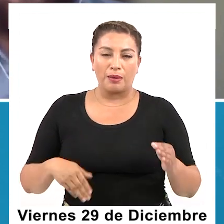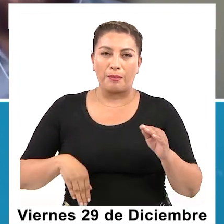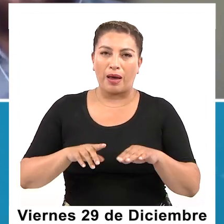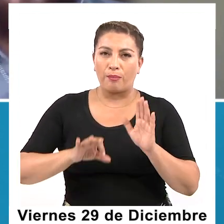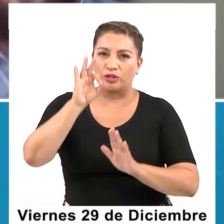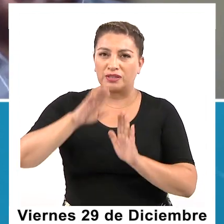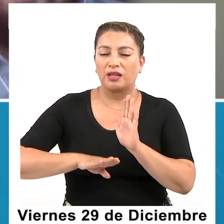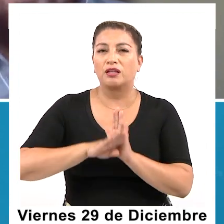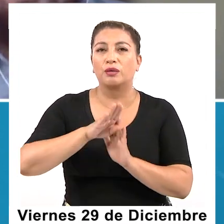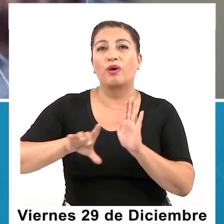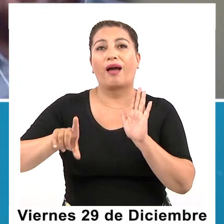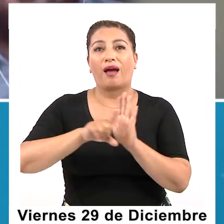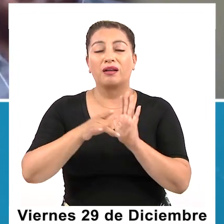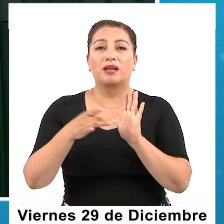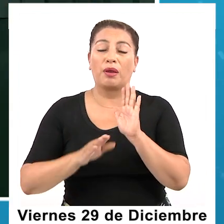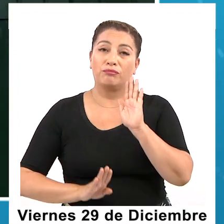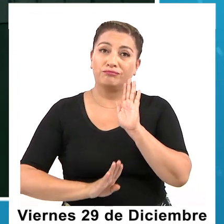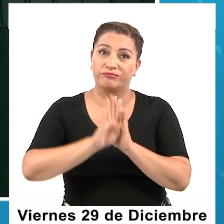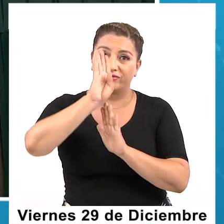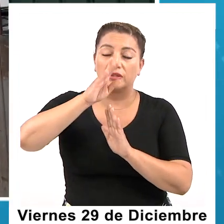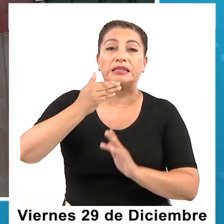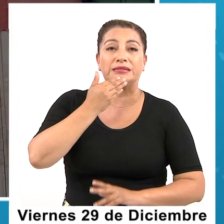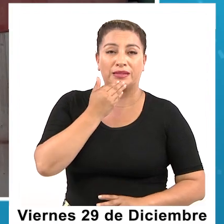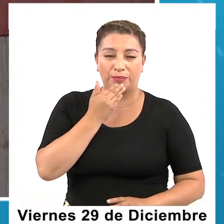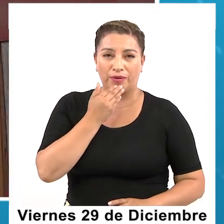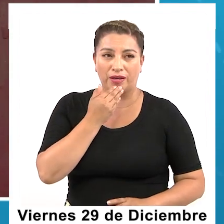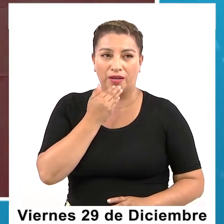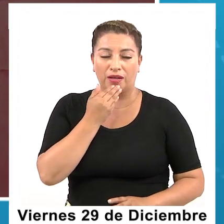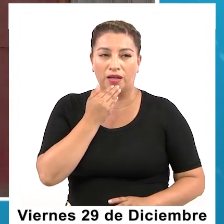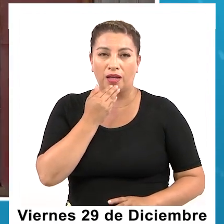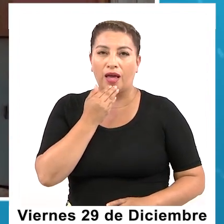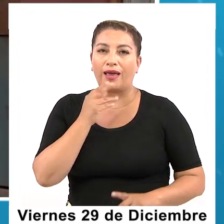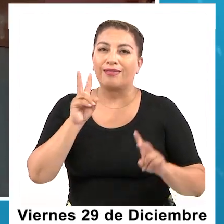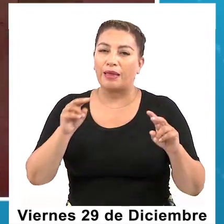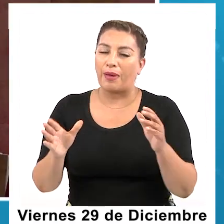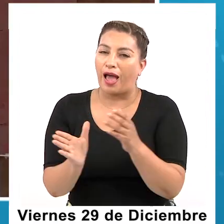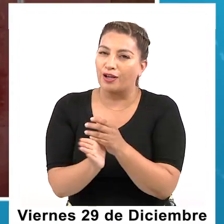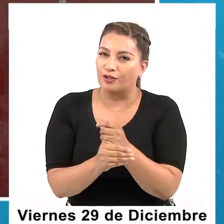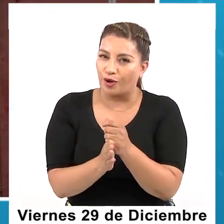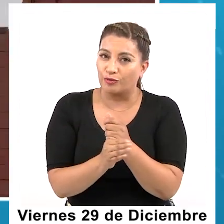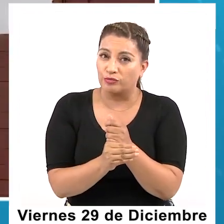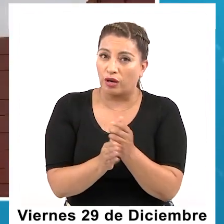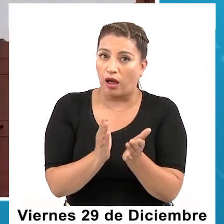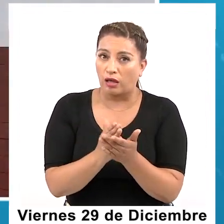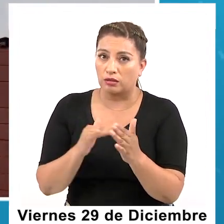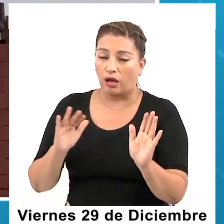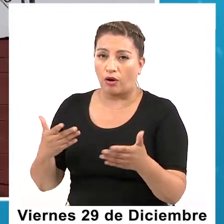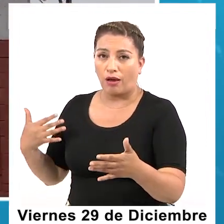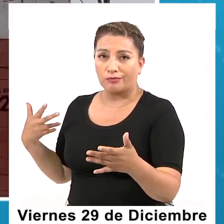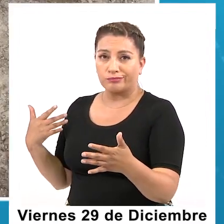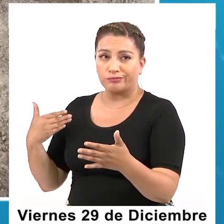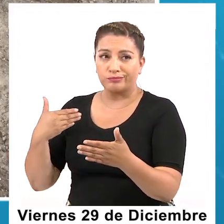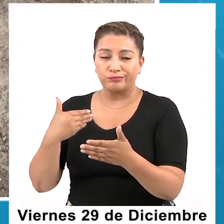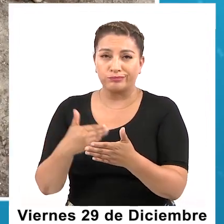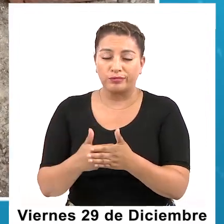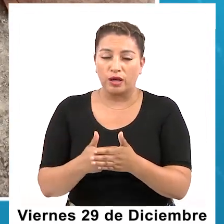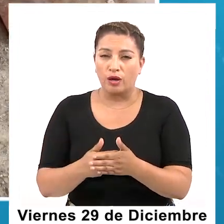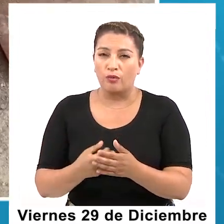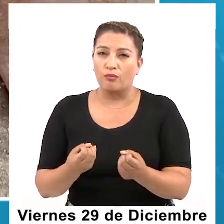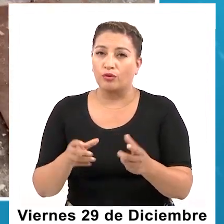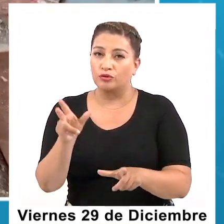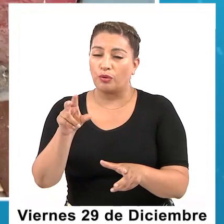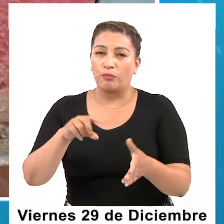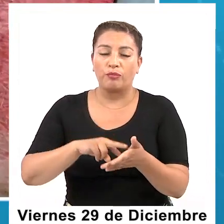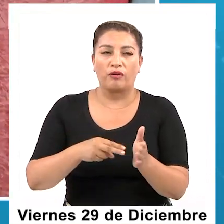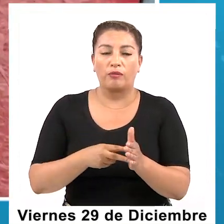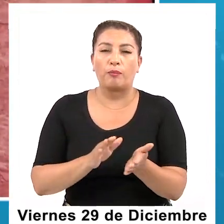homicidios, al crimen organizado y también, por qué no decirlo, también a casos de corrupción que hasta la fecha han generado bastante bulla en nuestra región,